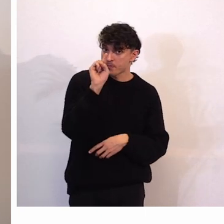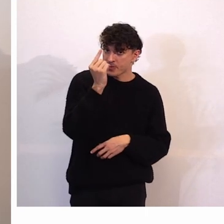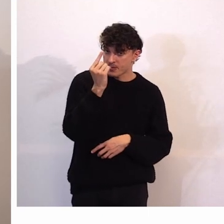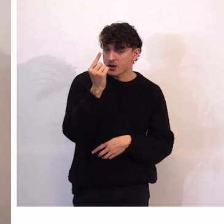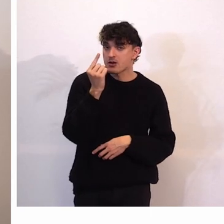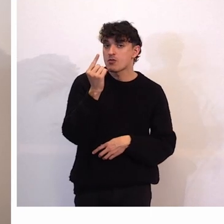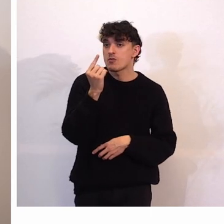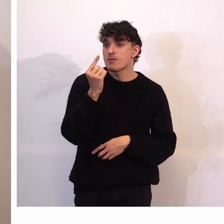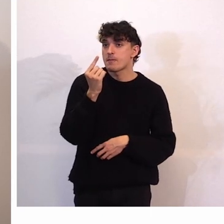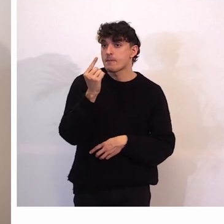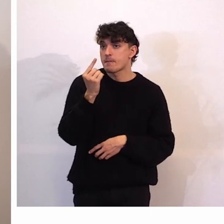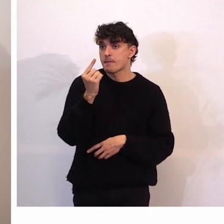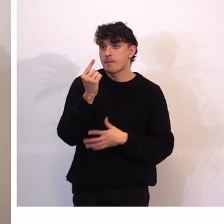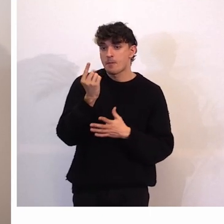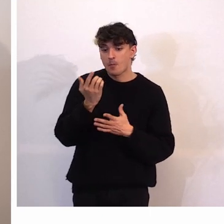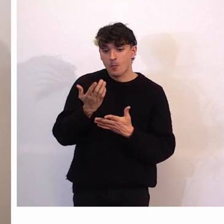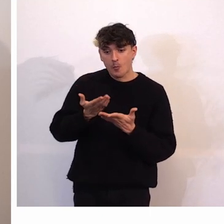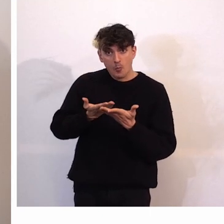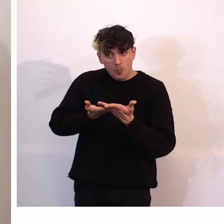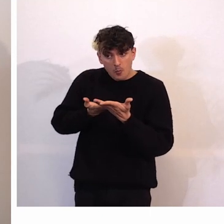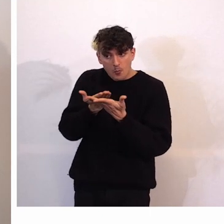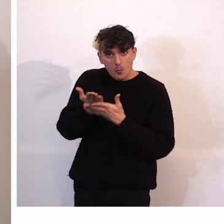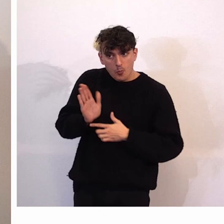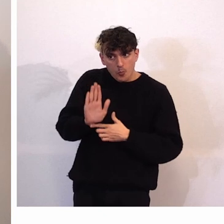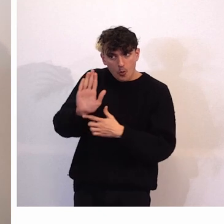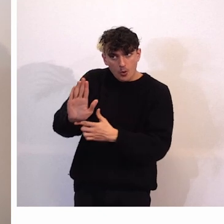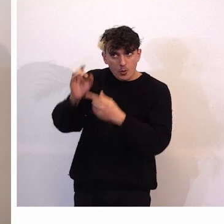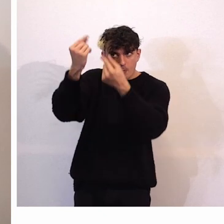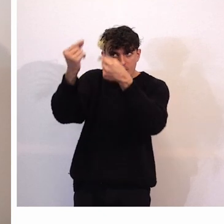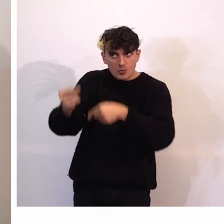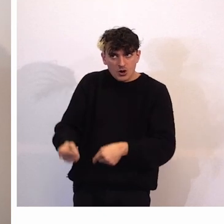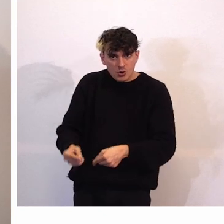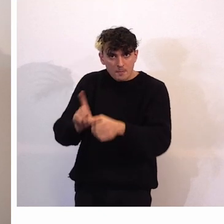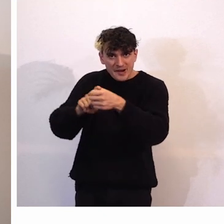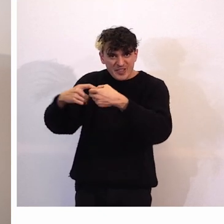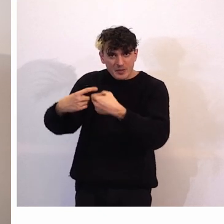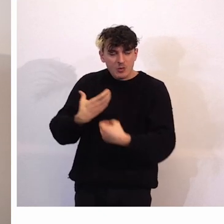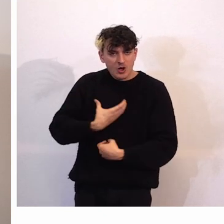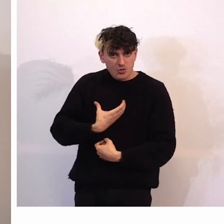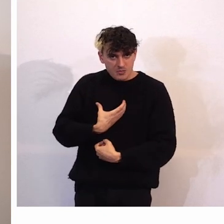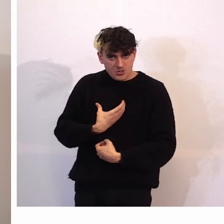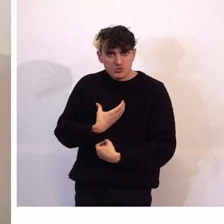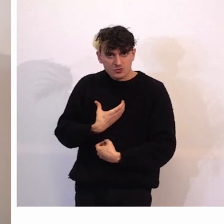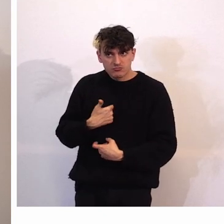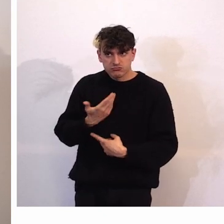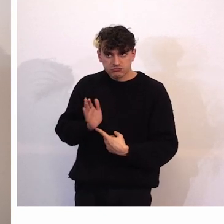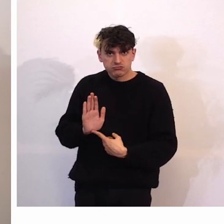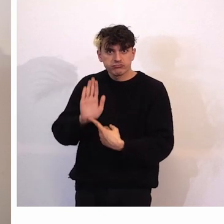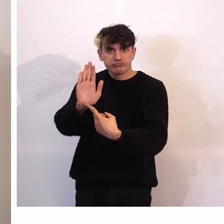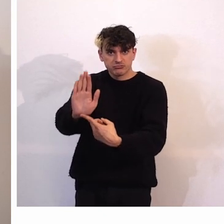presentar la propuesta a los presupuestos participativos del Ayuntamiento. Luego,